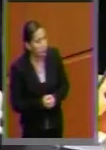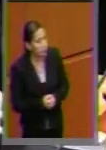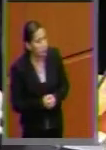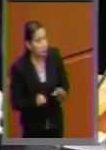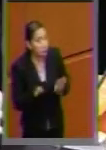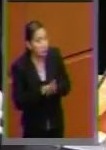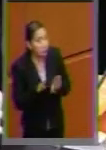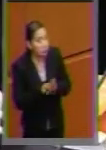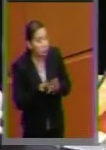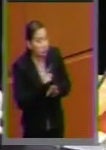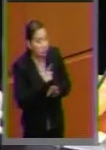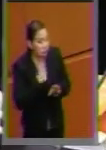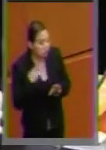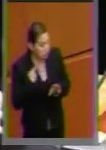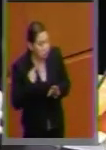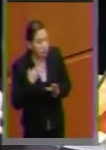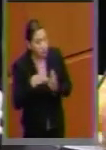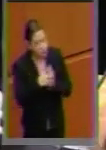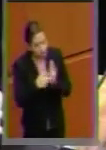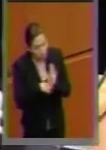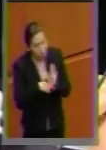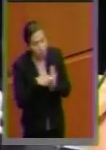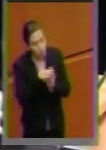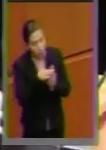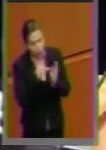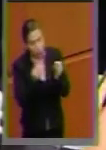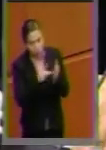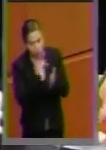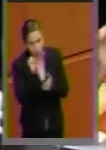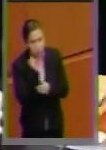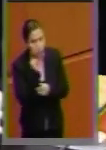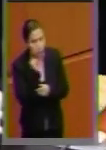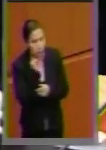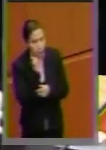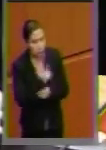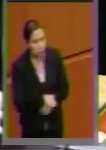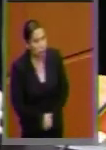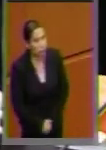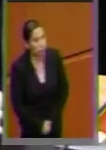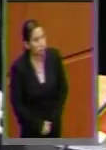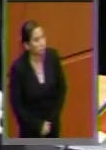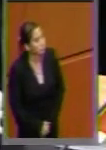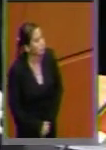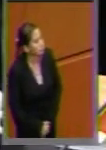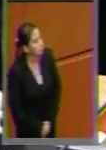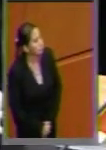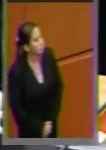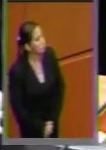como tú tienes que ponerle candados desde la ley te agradezco mucho senadora gracias primero